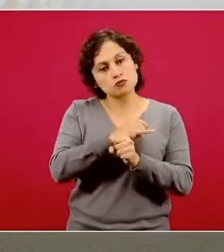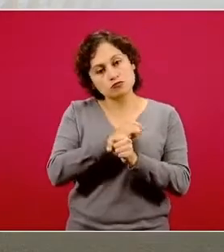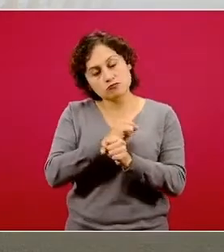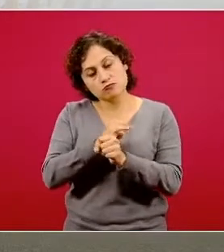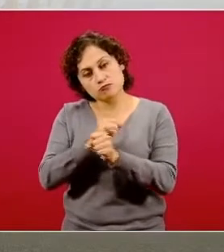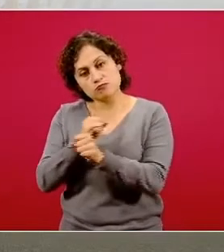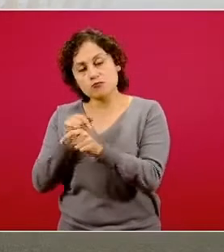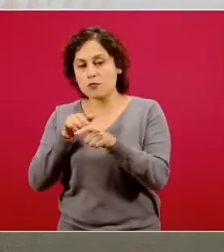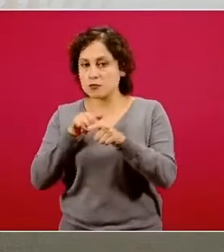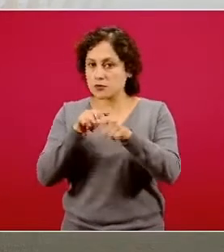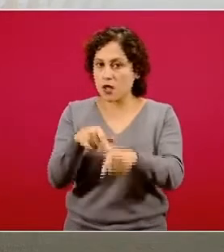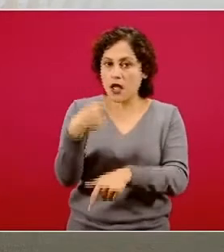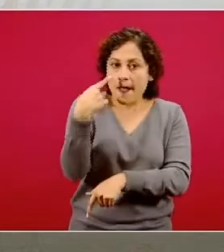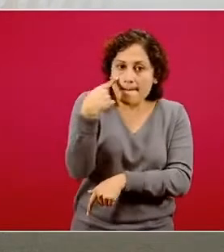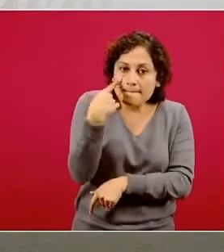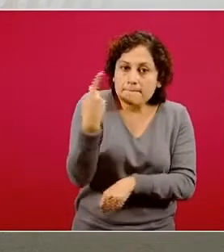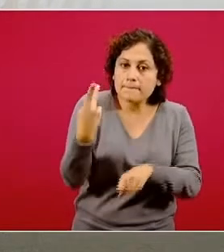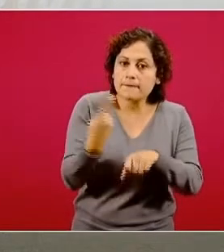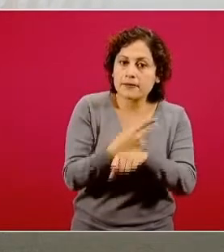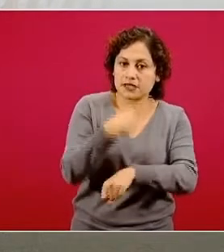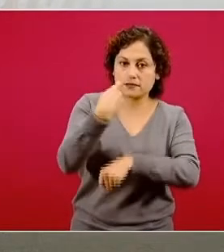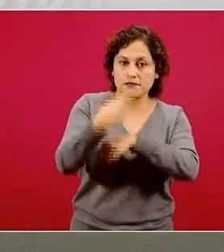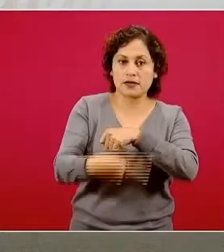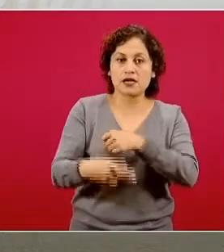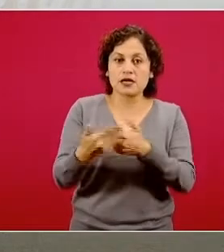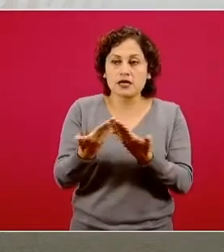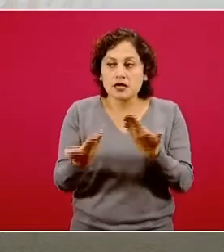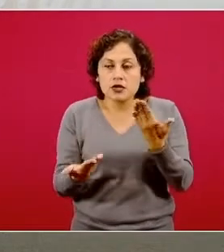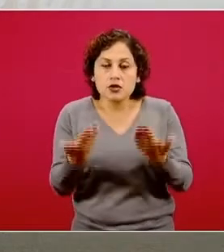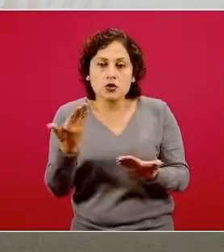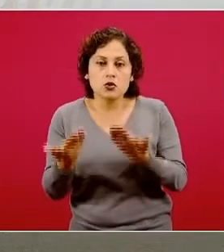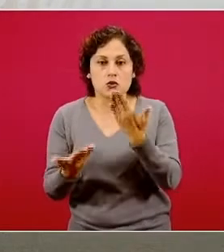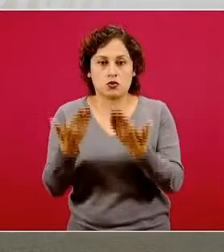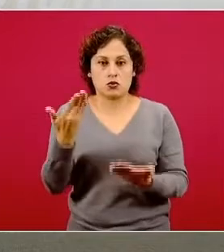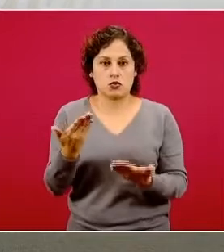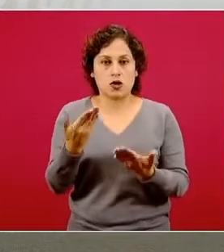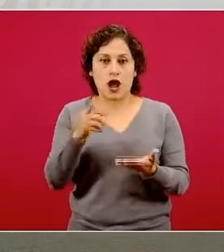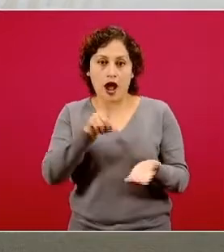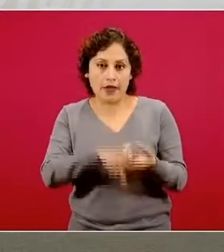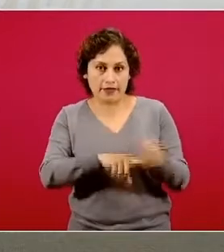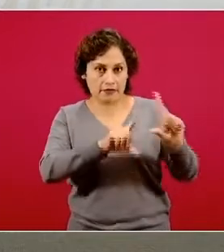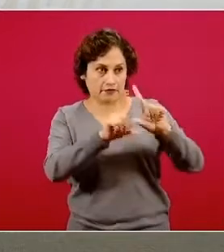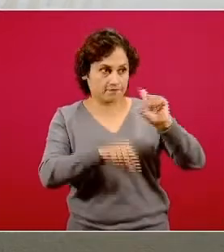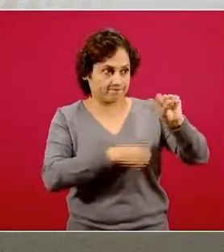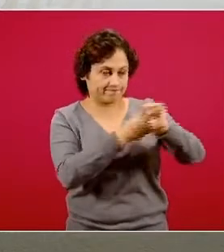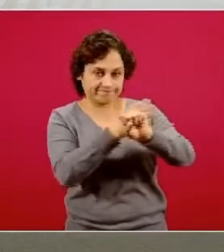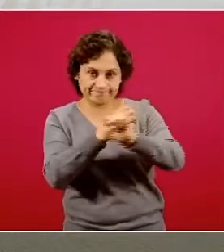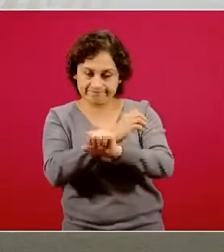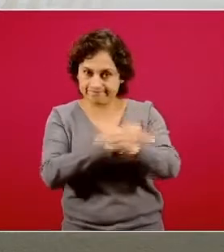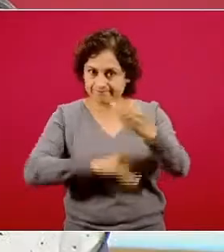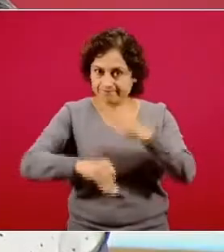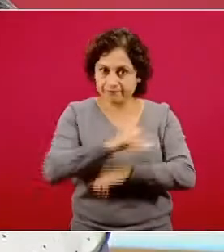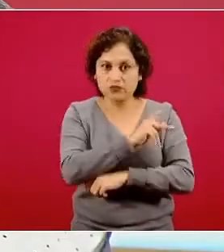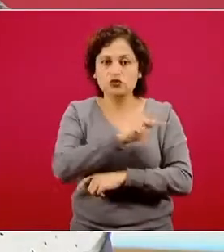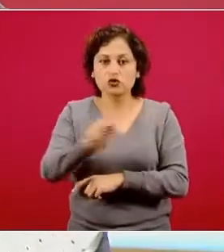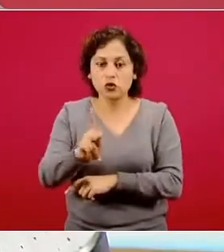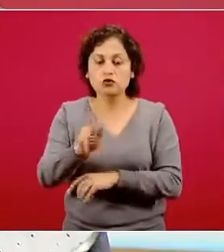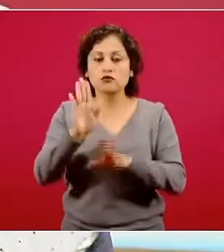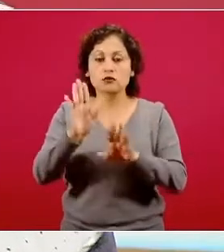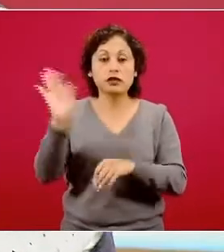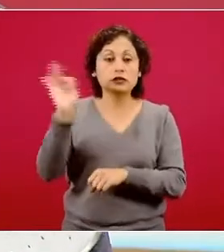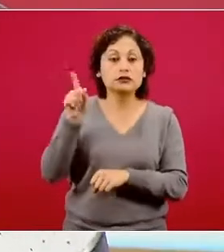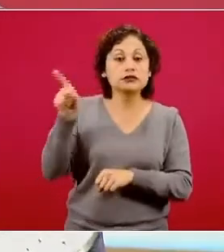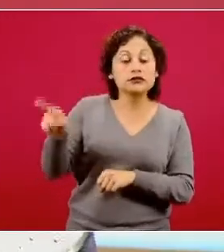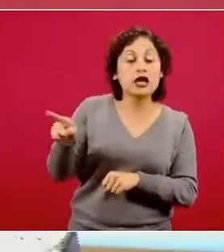riesgo en todos los estados, en todas las entidades federativas, y una vez que se mantenga durante varias semanas en